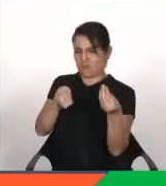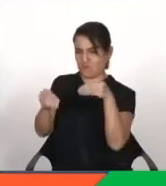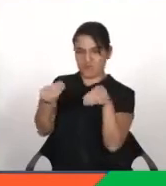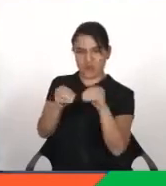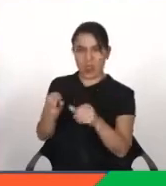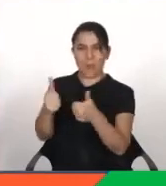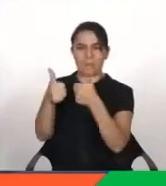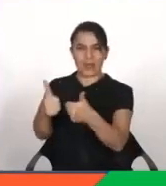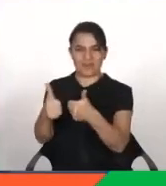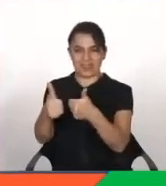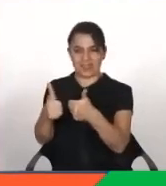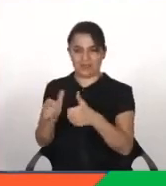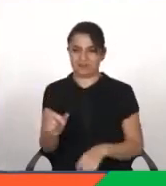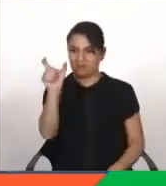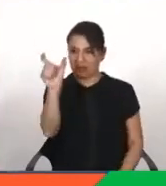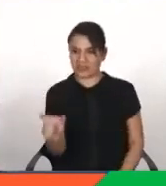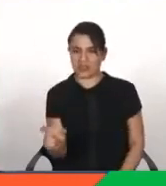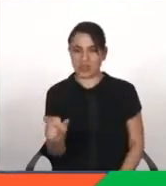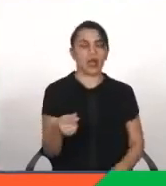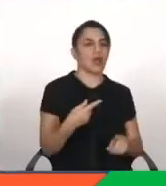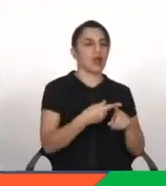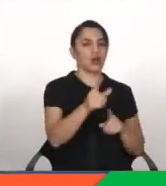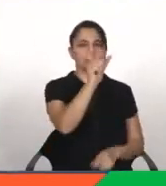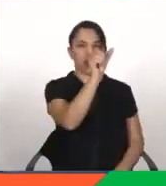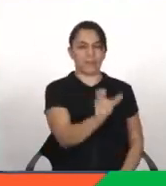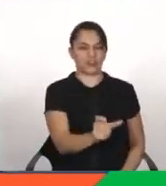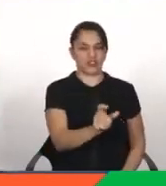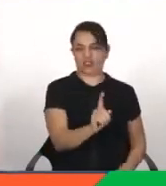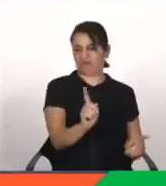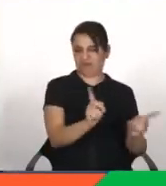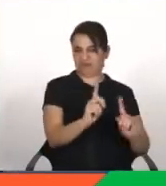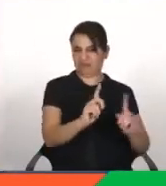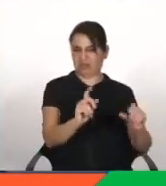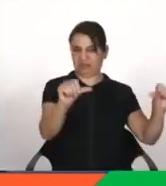gente que no. Entonces, de cómo existen estos dos grupos en la sociedad